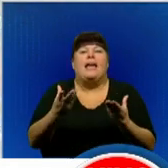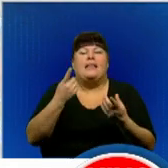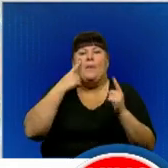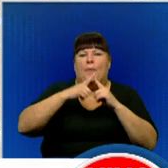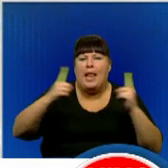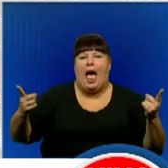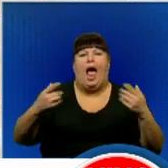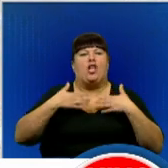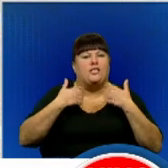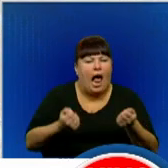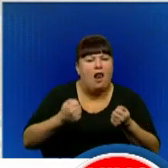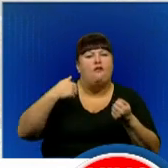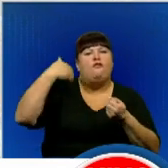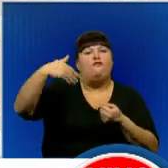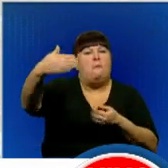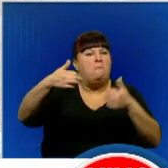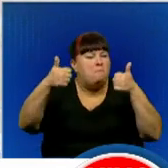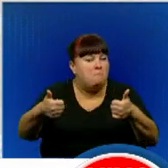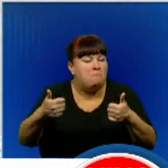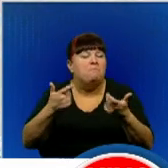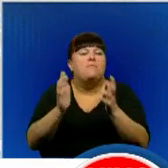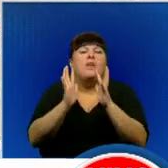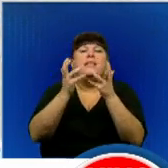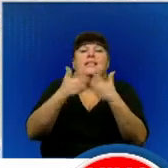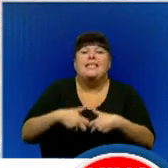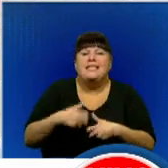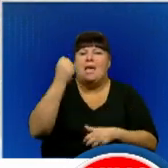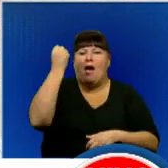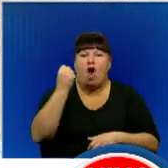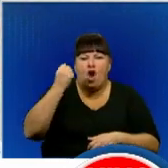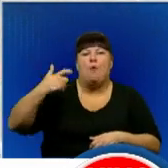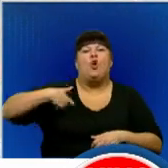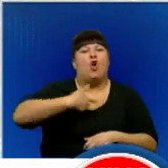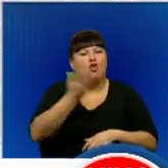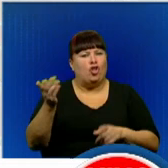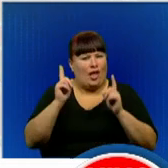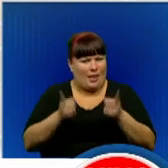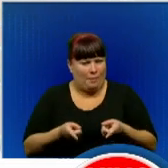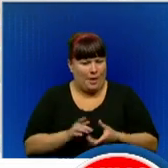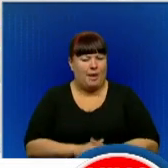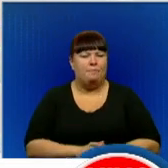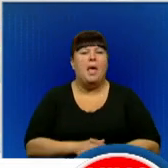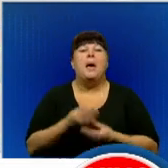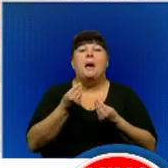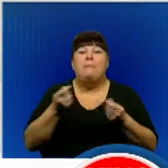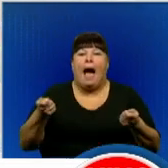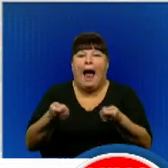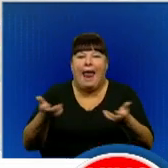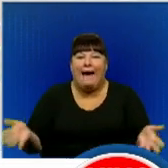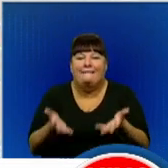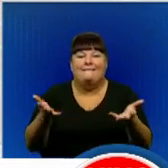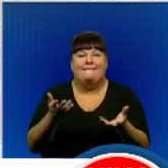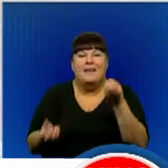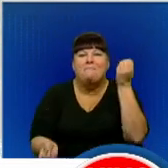sustentabilidad y prosperidad de un sistema económico y social para estimular la creación